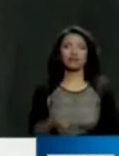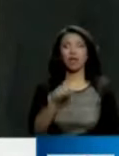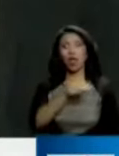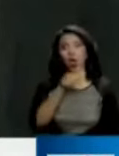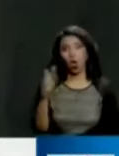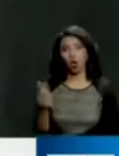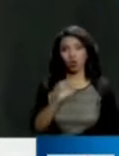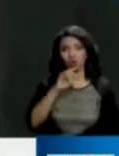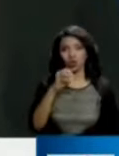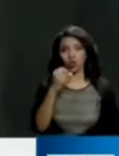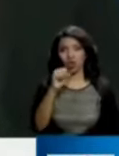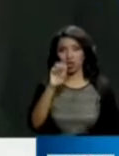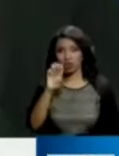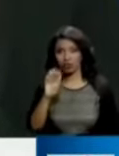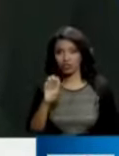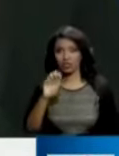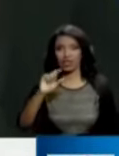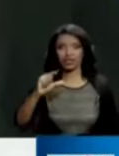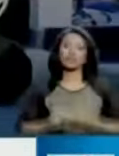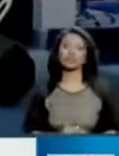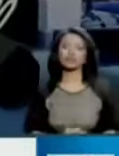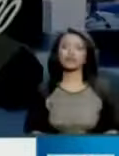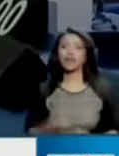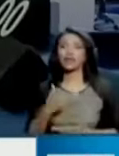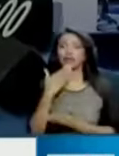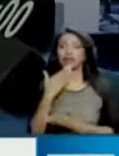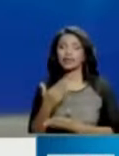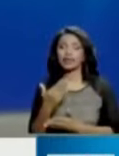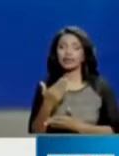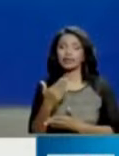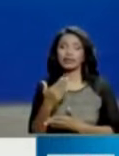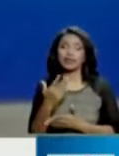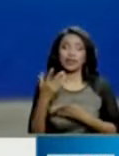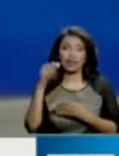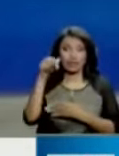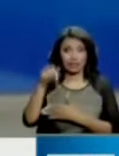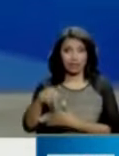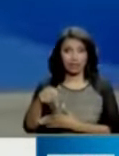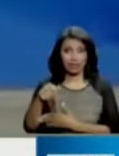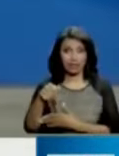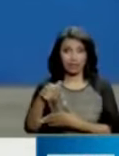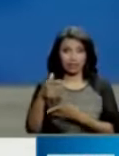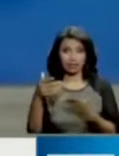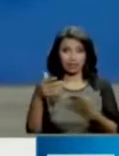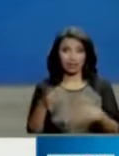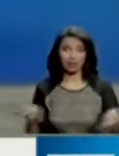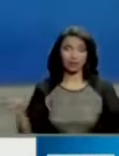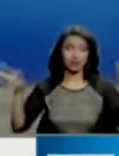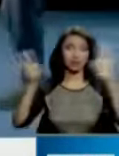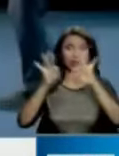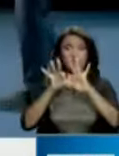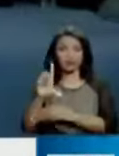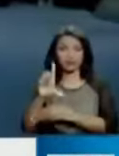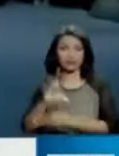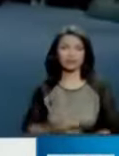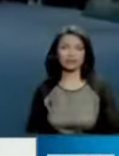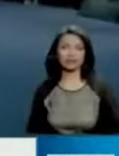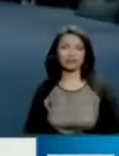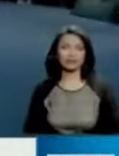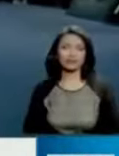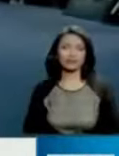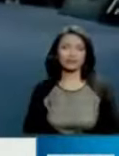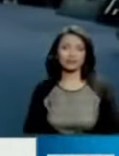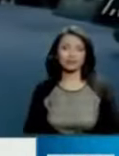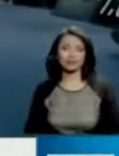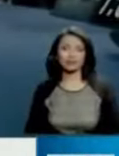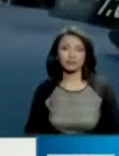el establecimiento panameño, se opone a los cambios, las transformaciones que requiere la sociedad en torno a una mejor vida